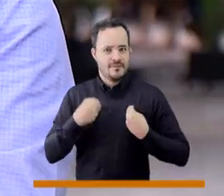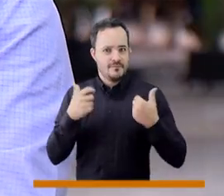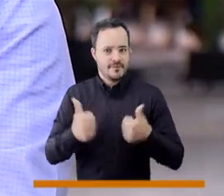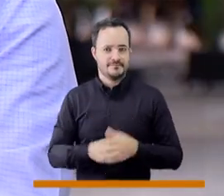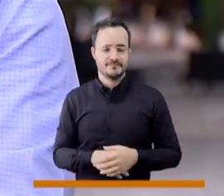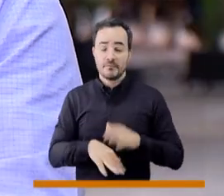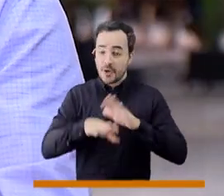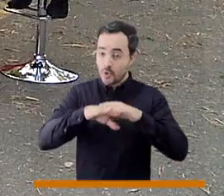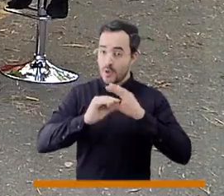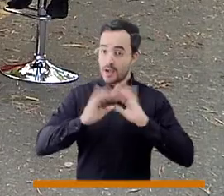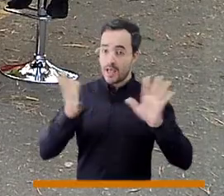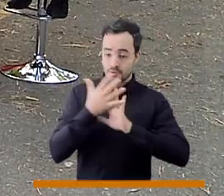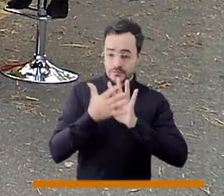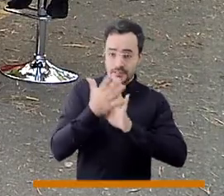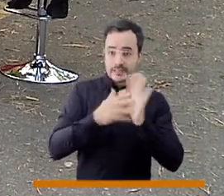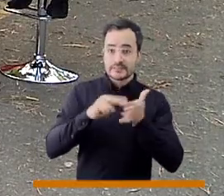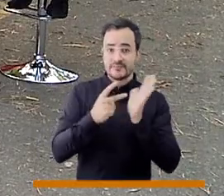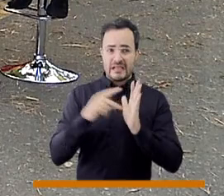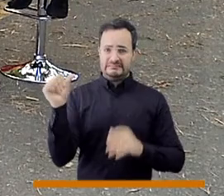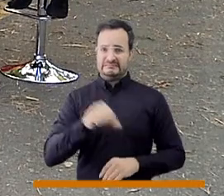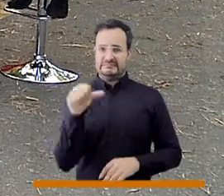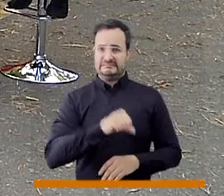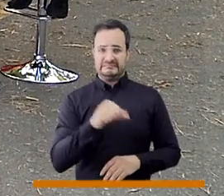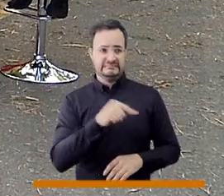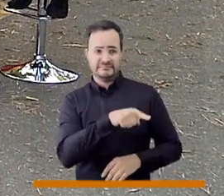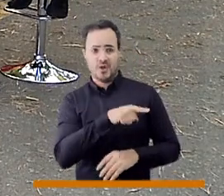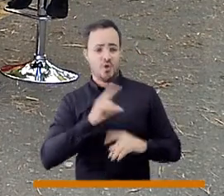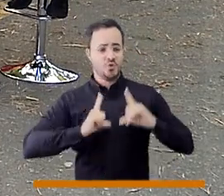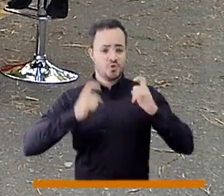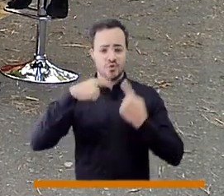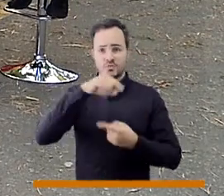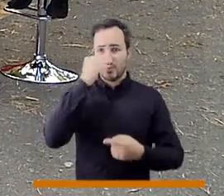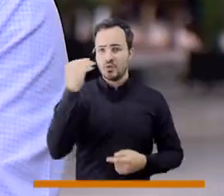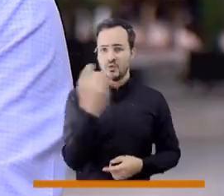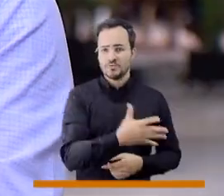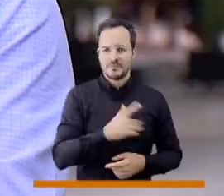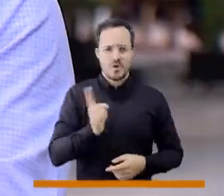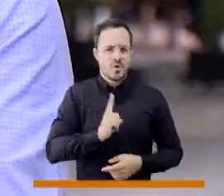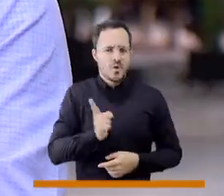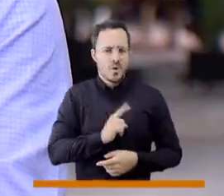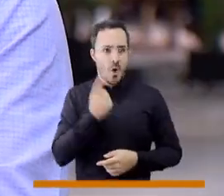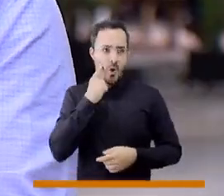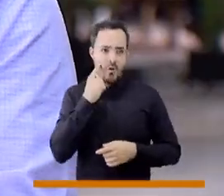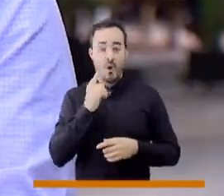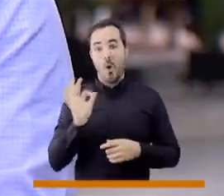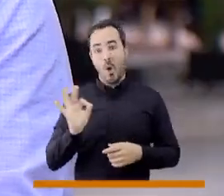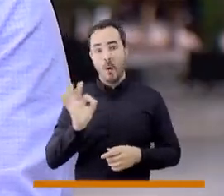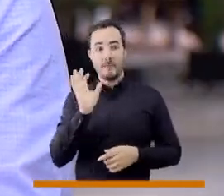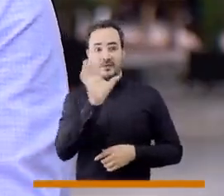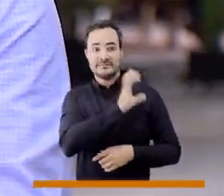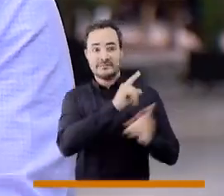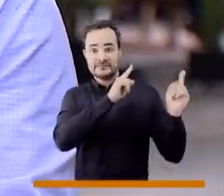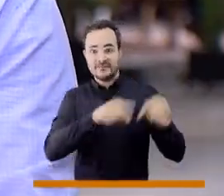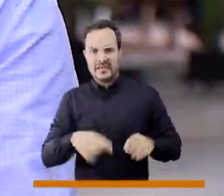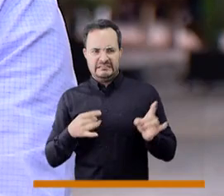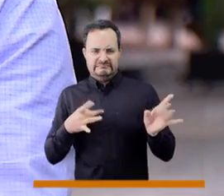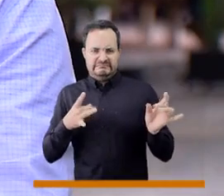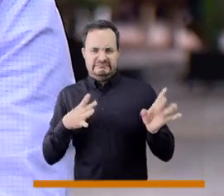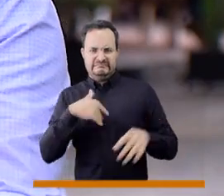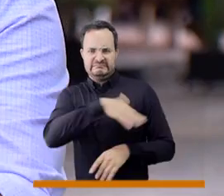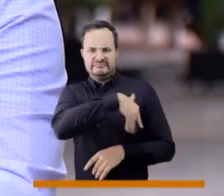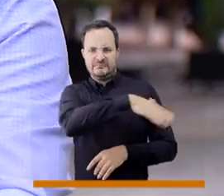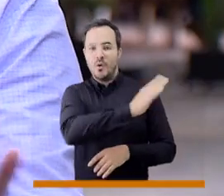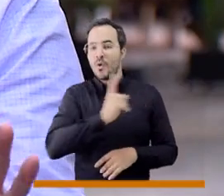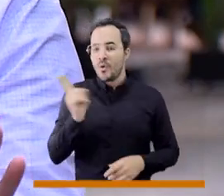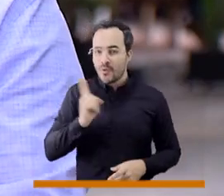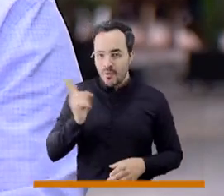se trata de satanizar el turismo, no se trata ahora de que empecemos con algunos brotes xenófobos o cosas